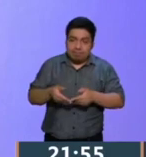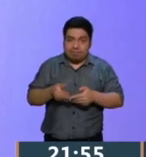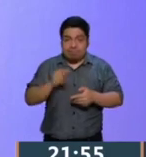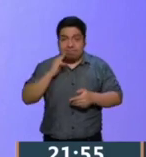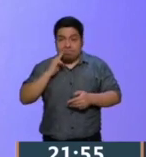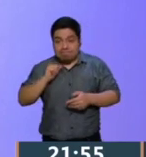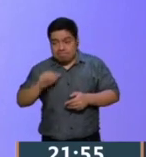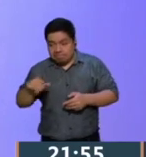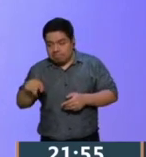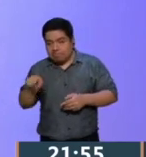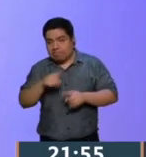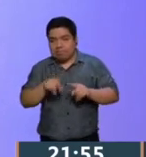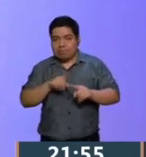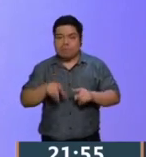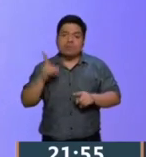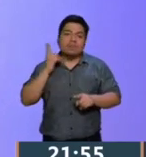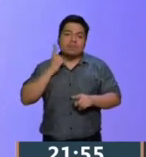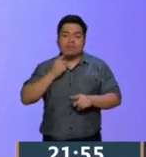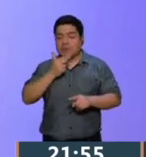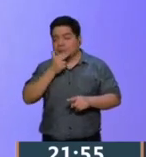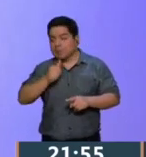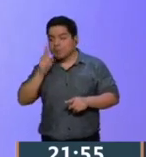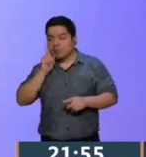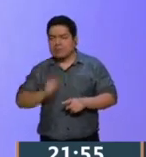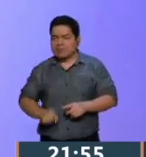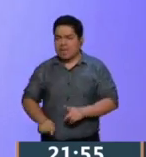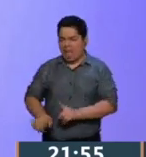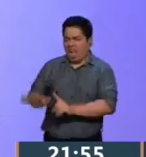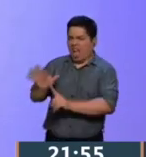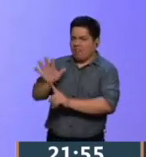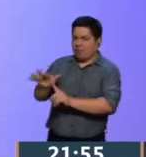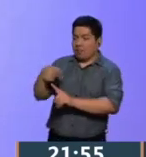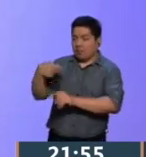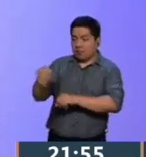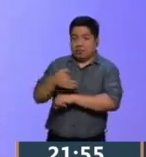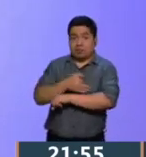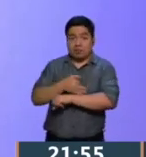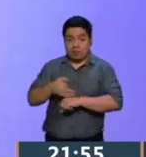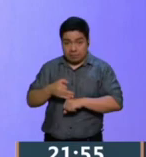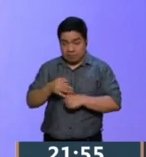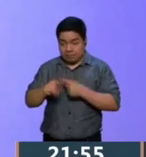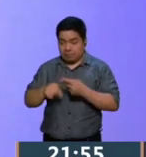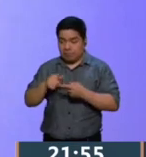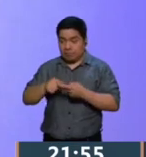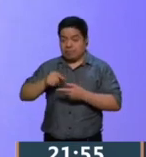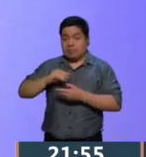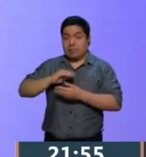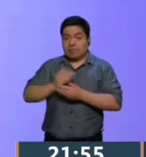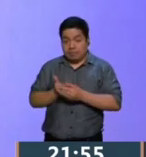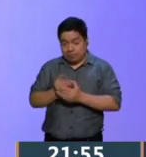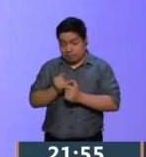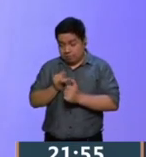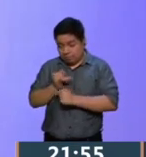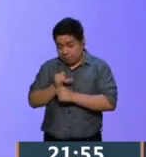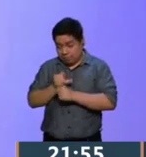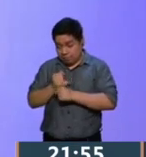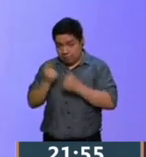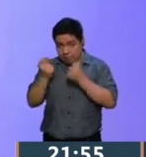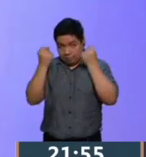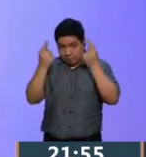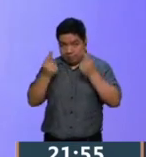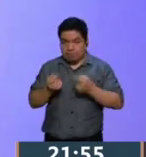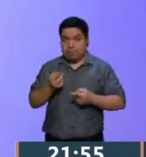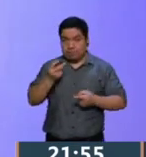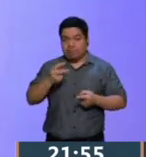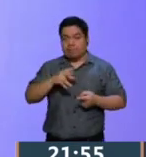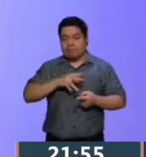Mensajes anónimos a diputadas y diputadas, amenazándoles sobre temas de su familia, carpetas de investigación creadas, inventadas.